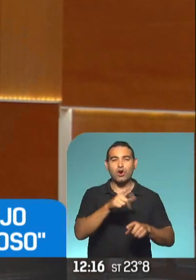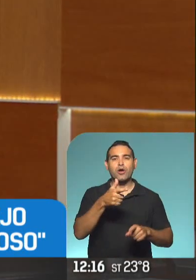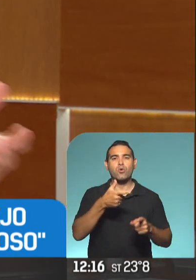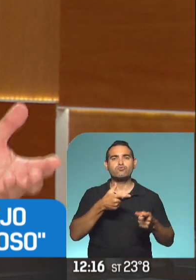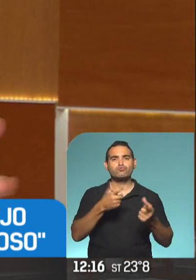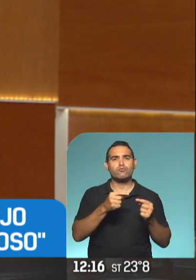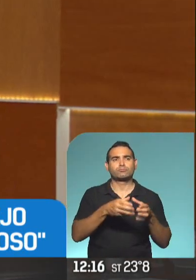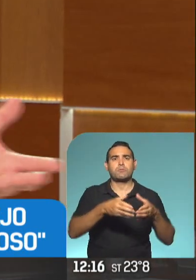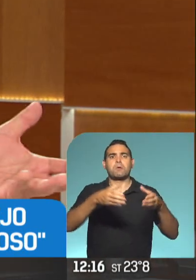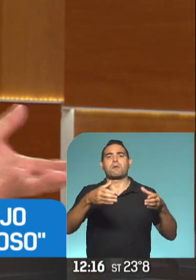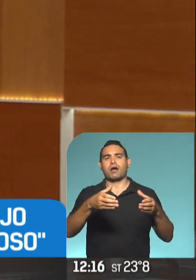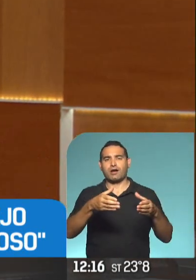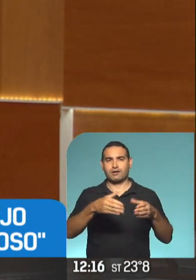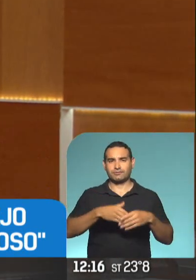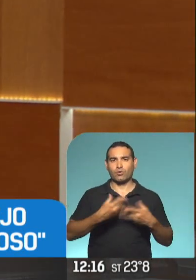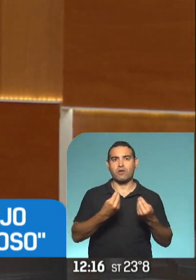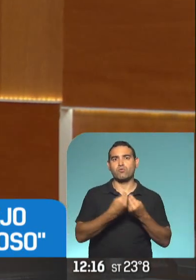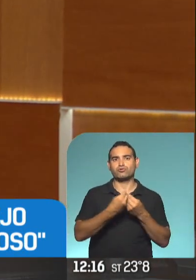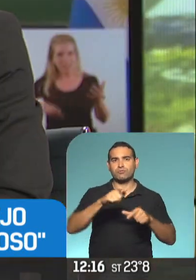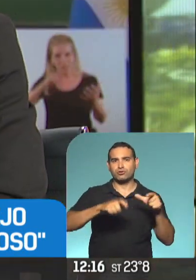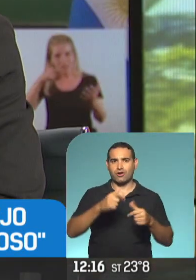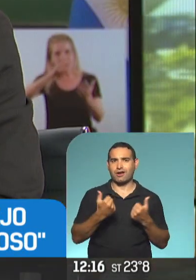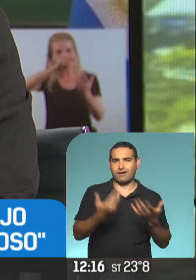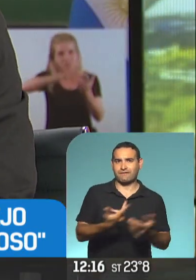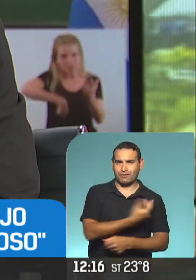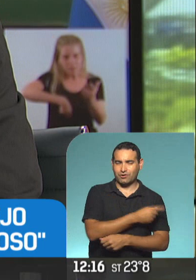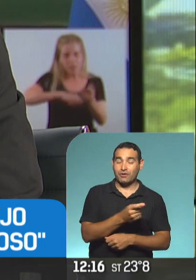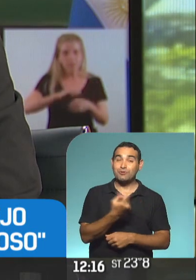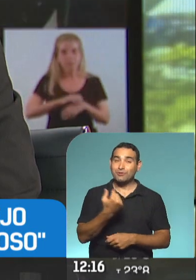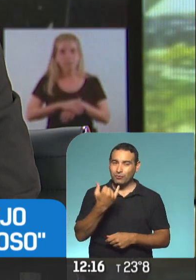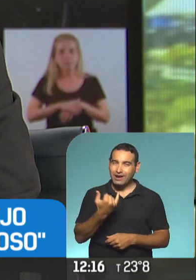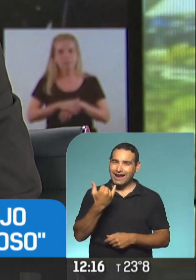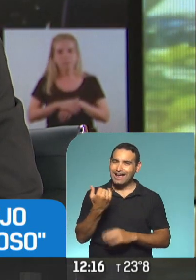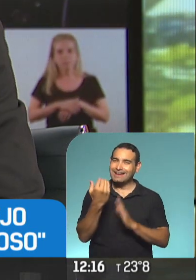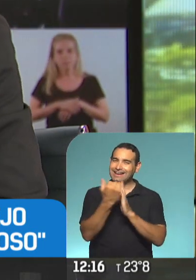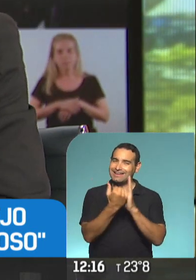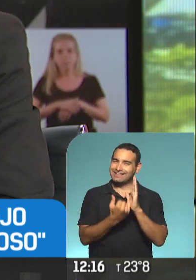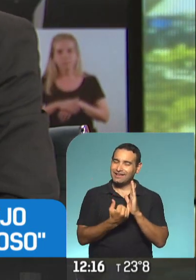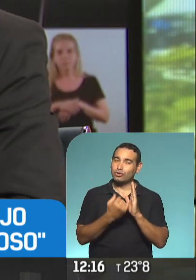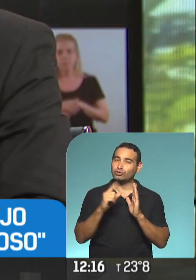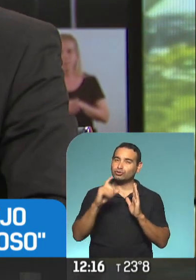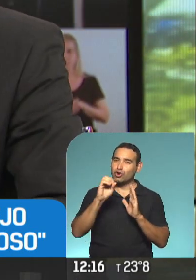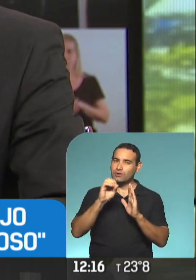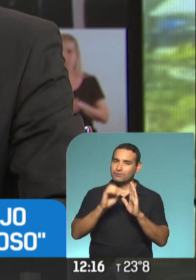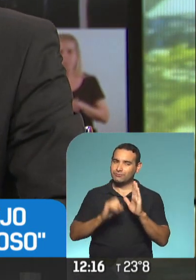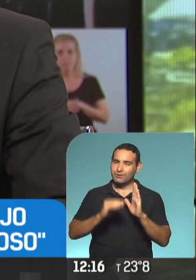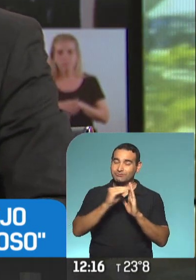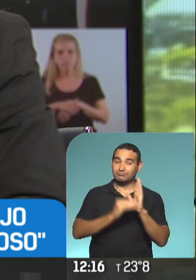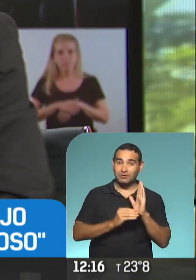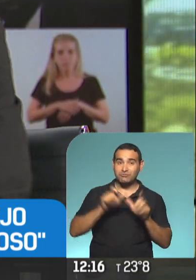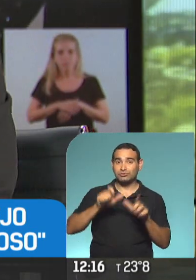número, un hay desfile de gente vacunándose. Sí, están circulando una lista de nombres. Claro, bueno, ese es el que otro incluyen tema, ¿no? Gente